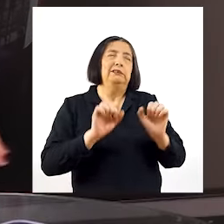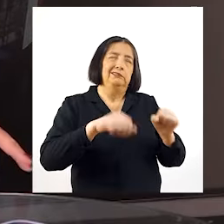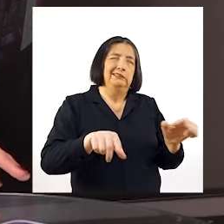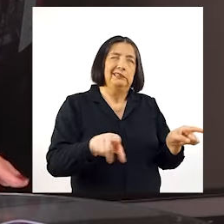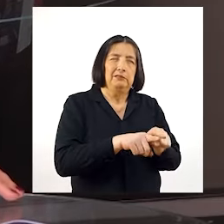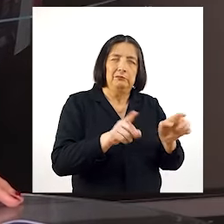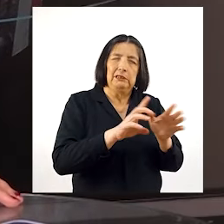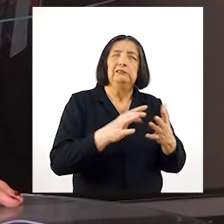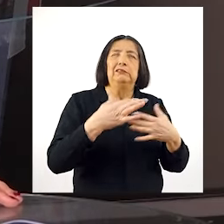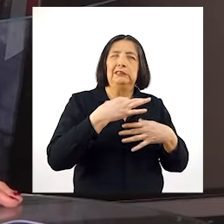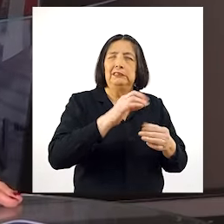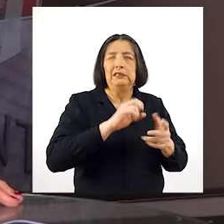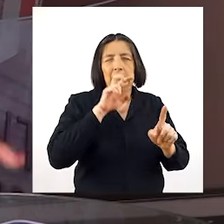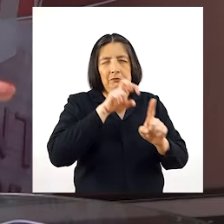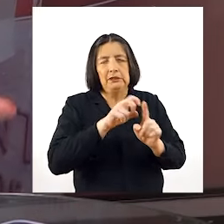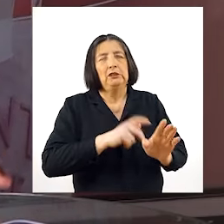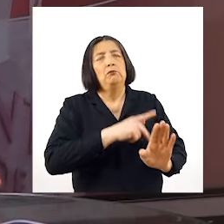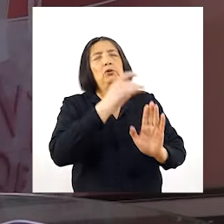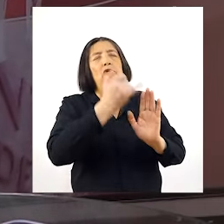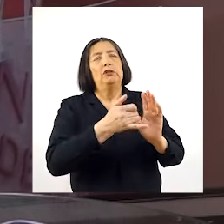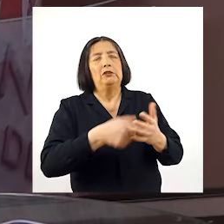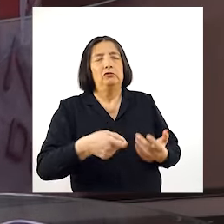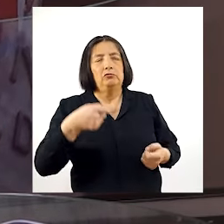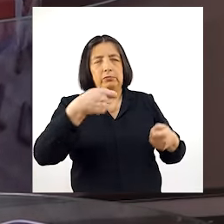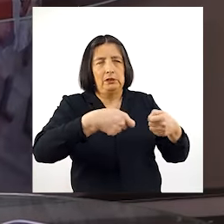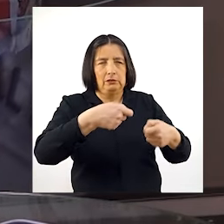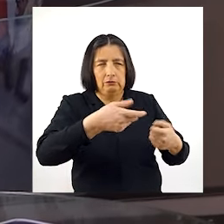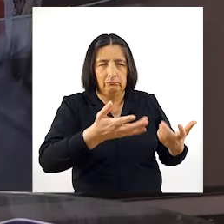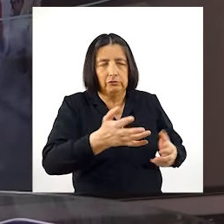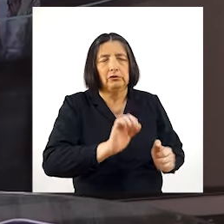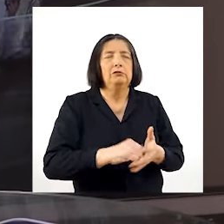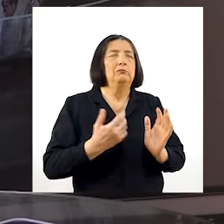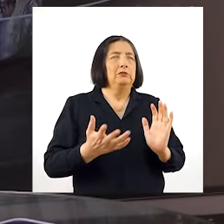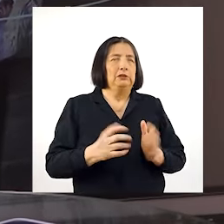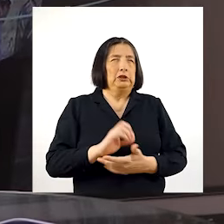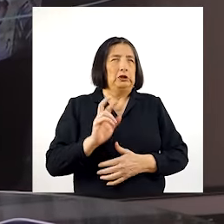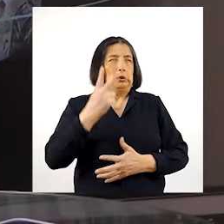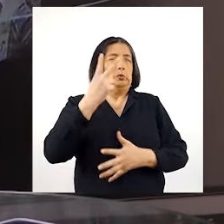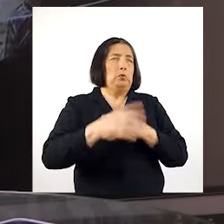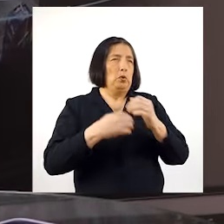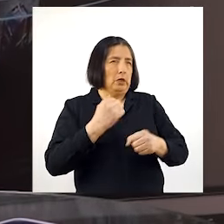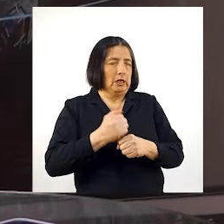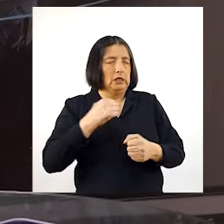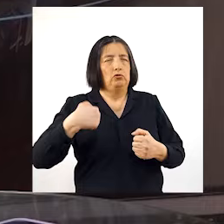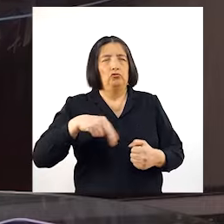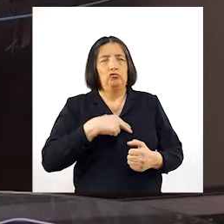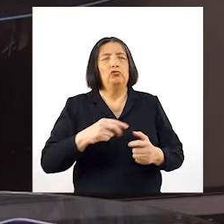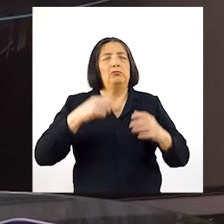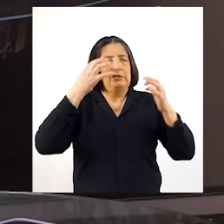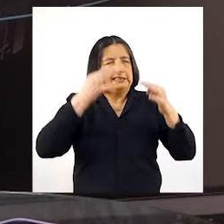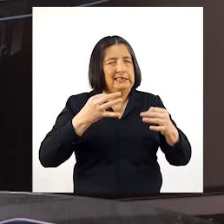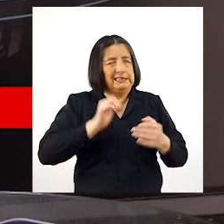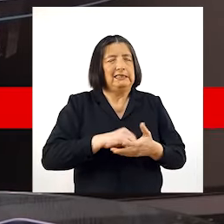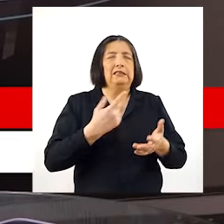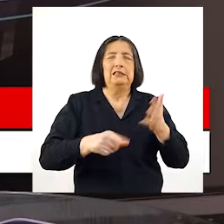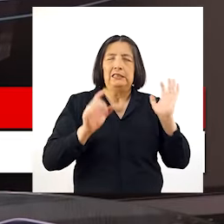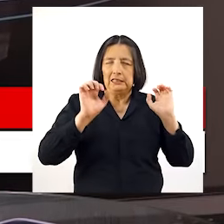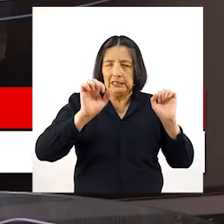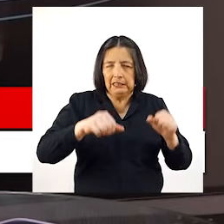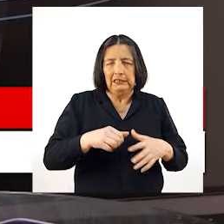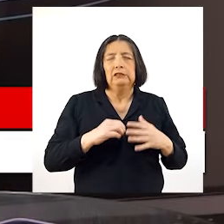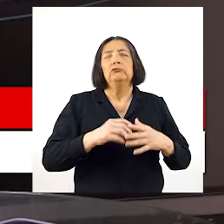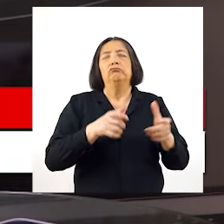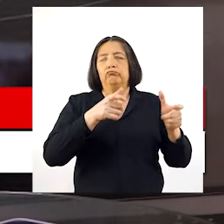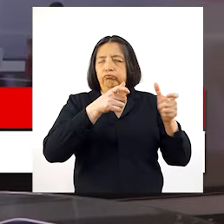también nos interesa ver el tema de los proyectos de inversión y es por eso que por segundo año consecutivo hemos decidido en el índice